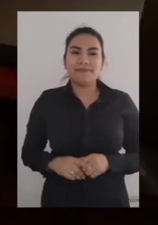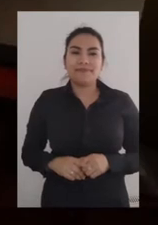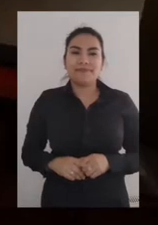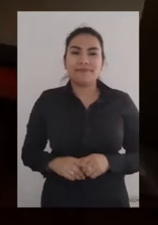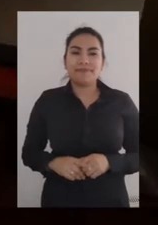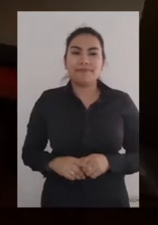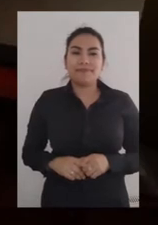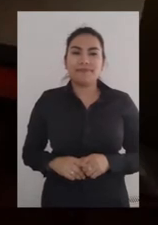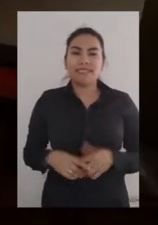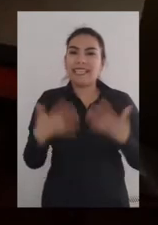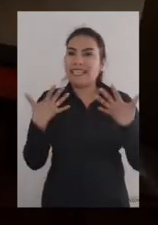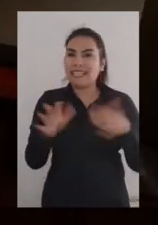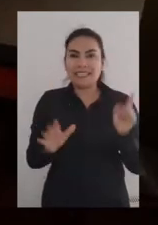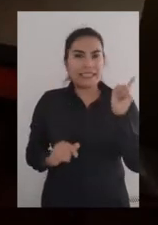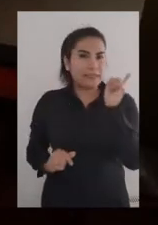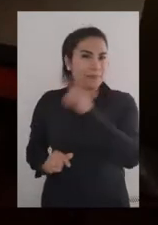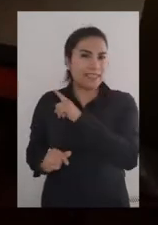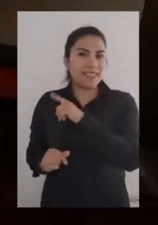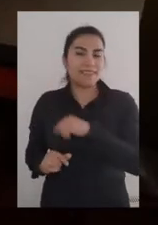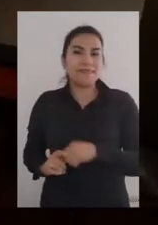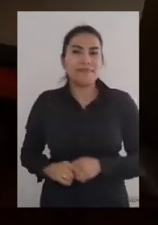estar listo